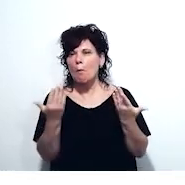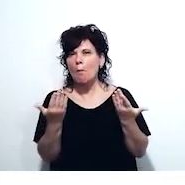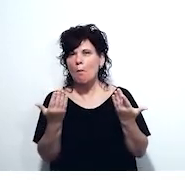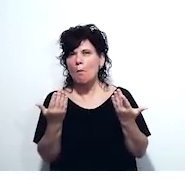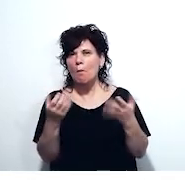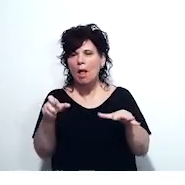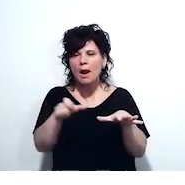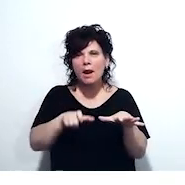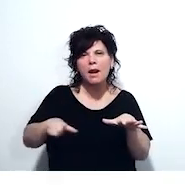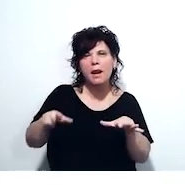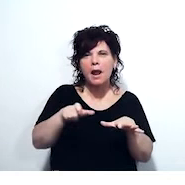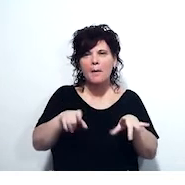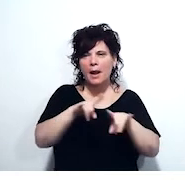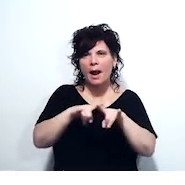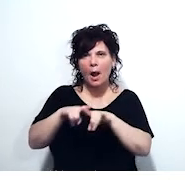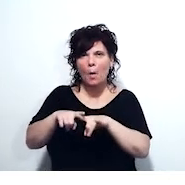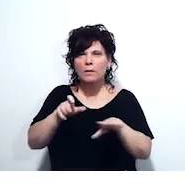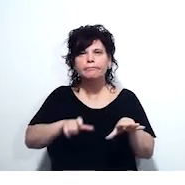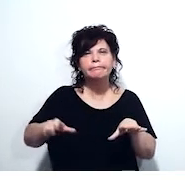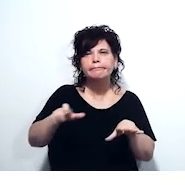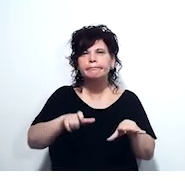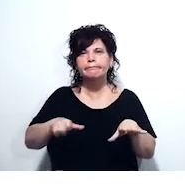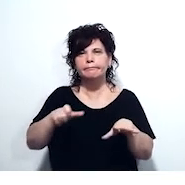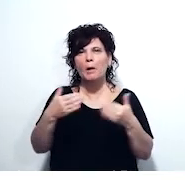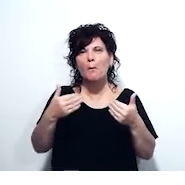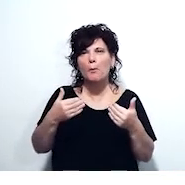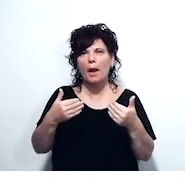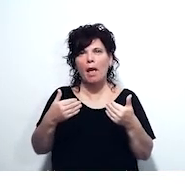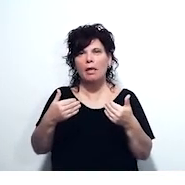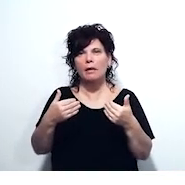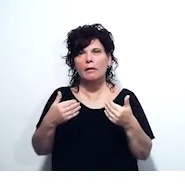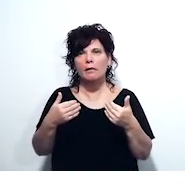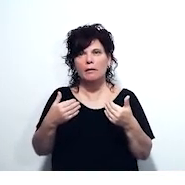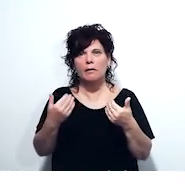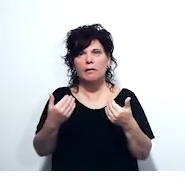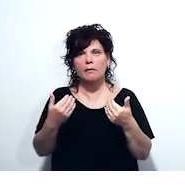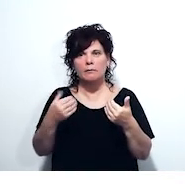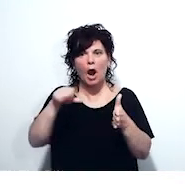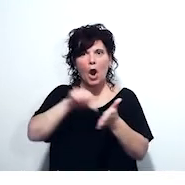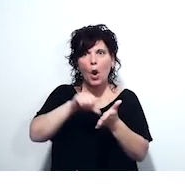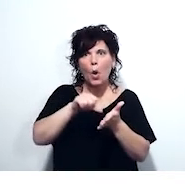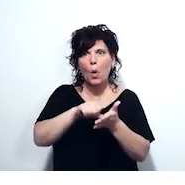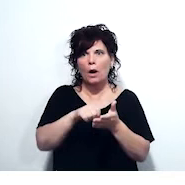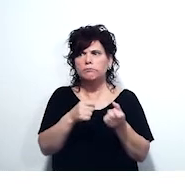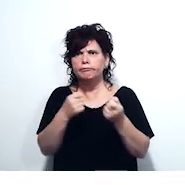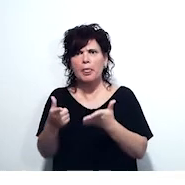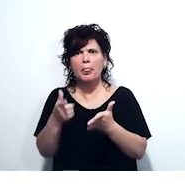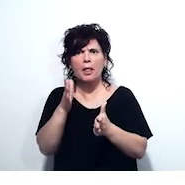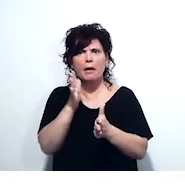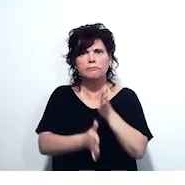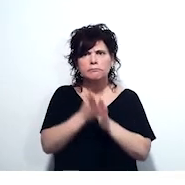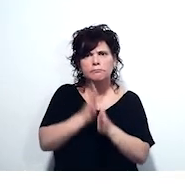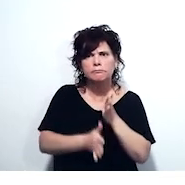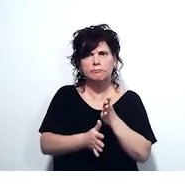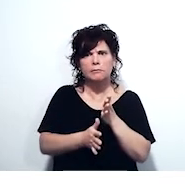pueden navegar y participar en estos espacios, aún sin tener financiación. Hay muchos lugares que ofrecen financiación, que ofrecen becas.